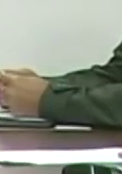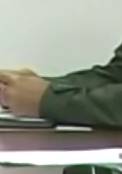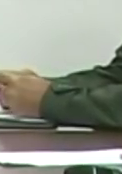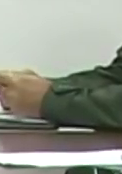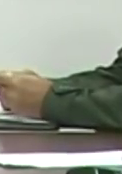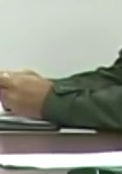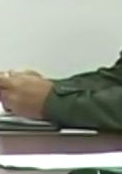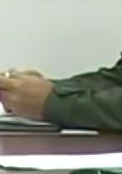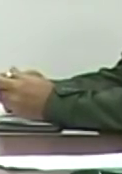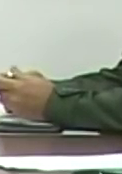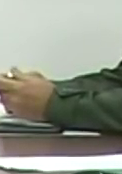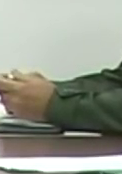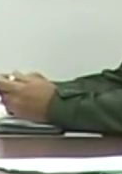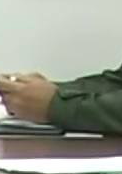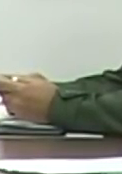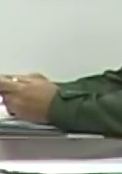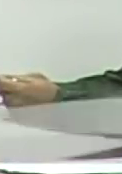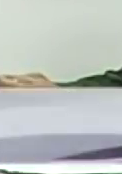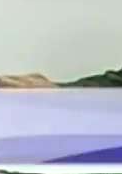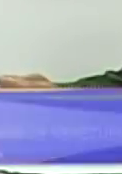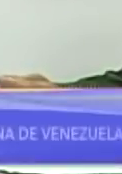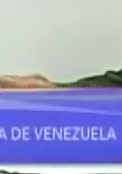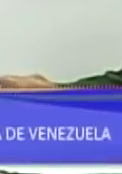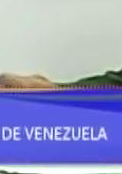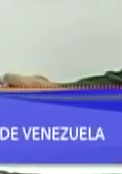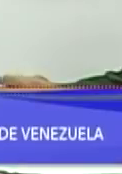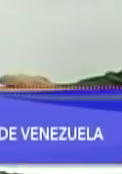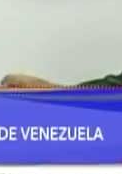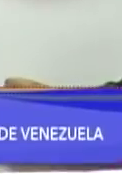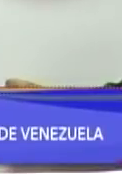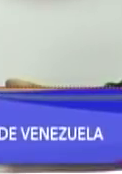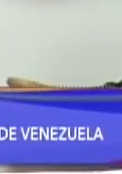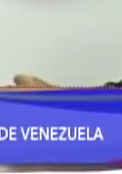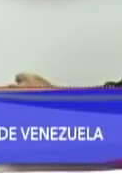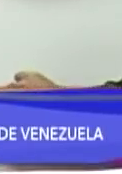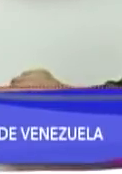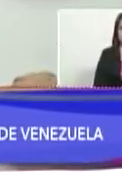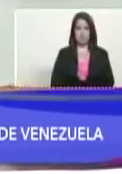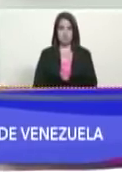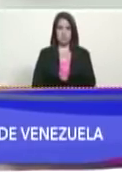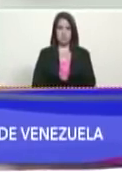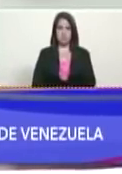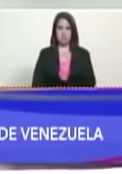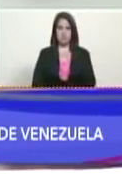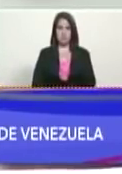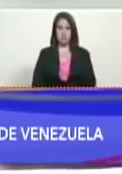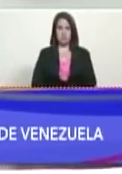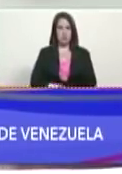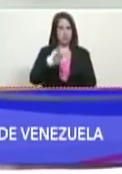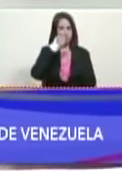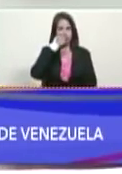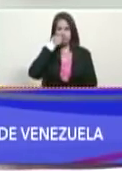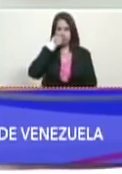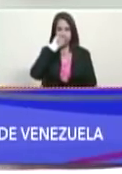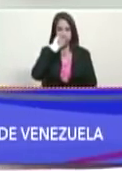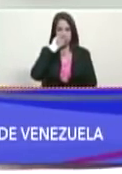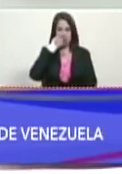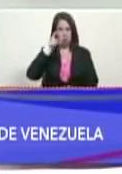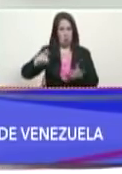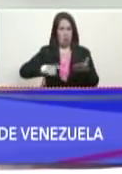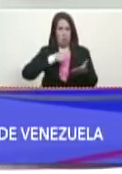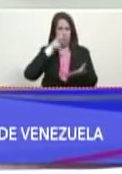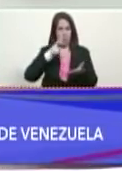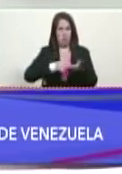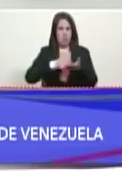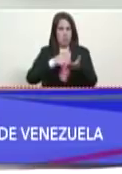la atención de todo el país, de todos los días a todas las horas. Se le hace seguimiento completo y